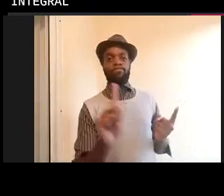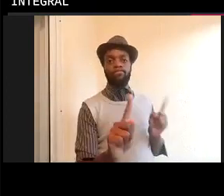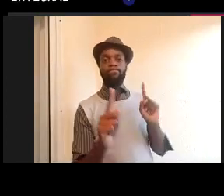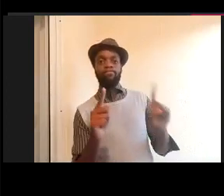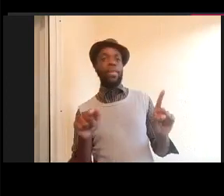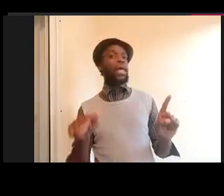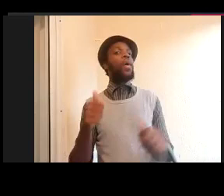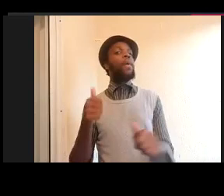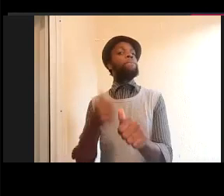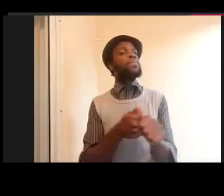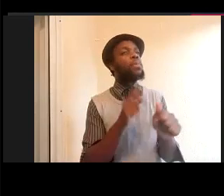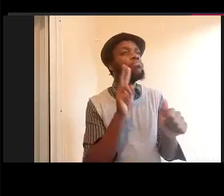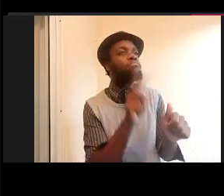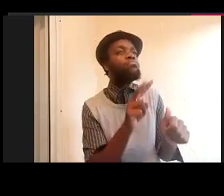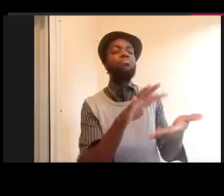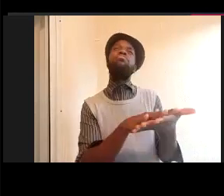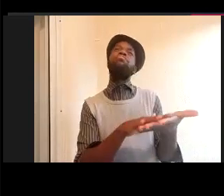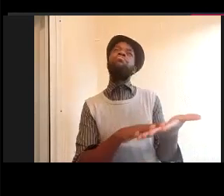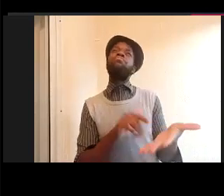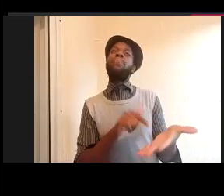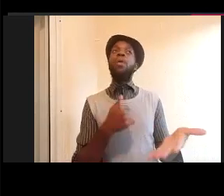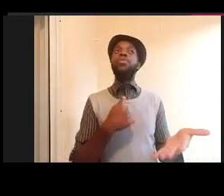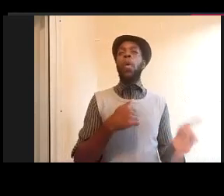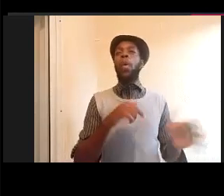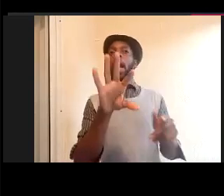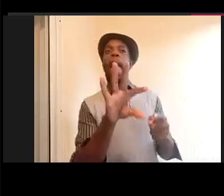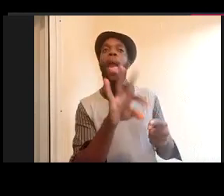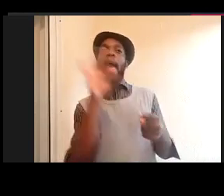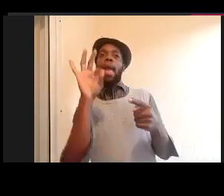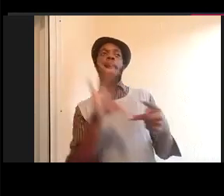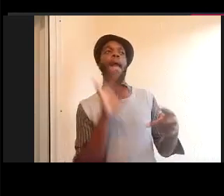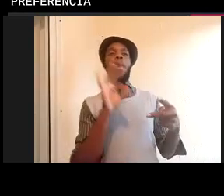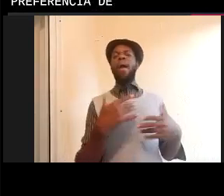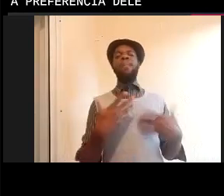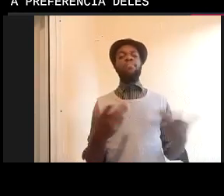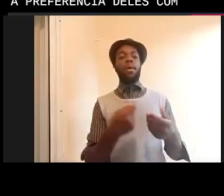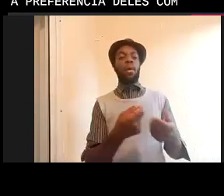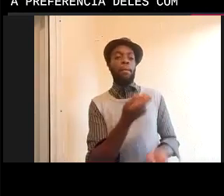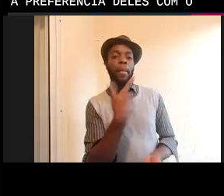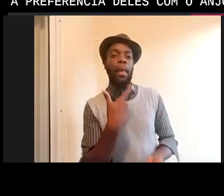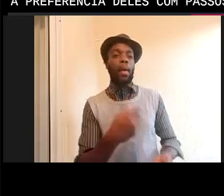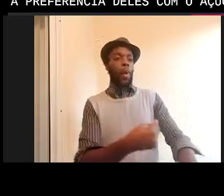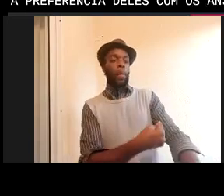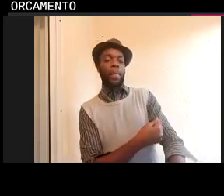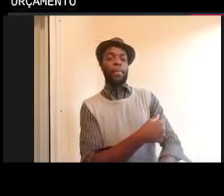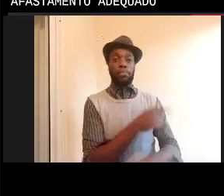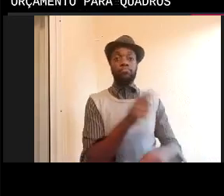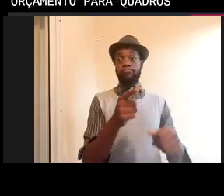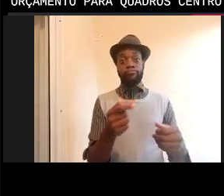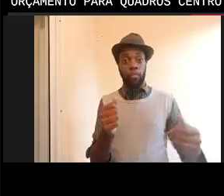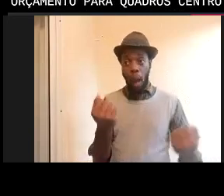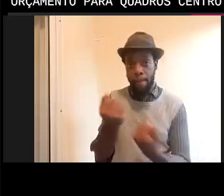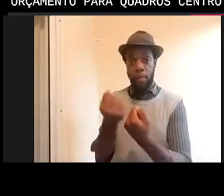el método anticonceptivo de su preferencia, con el asesoramiento adecuado a las personas con